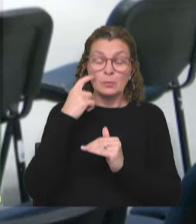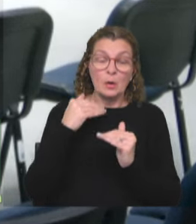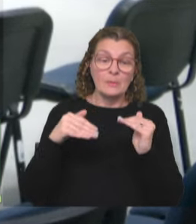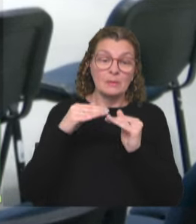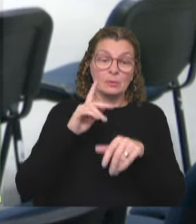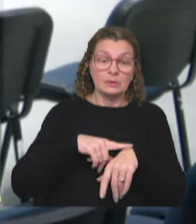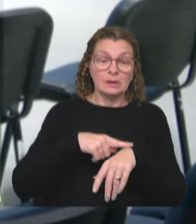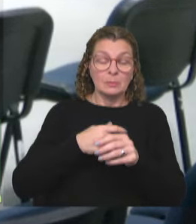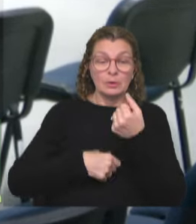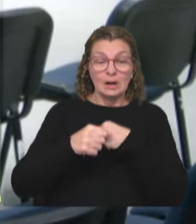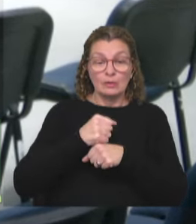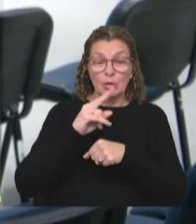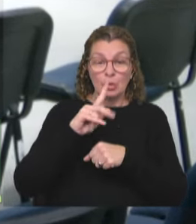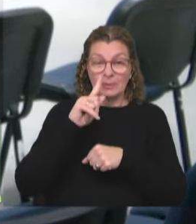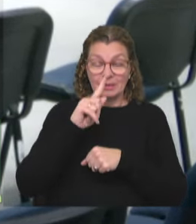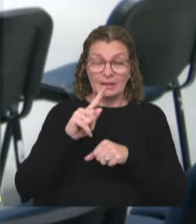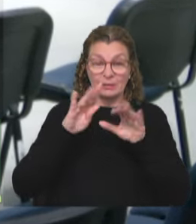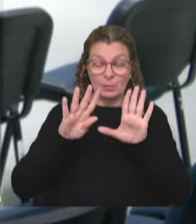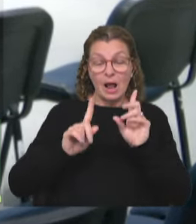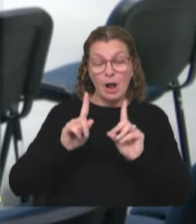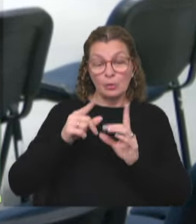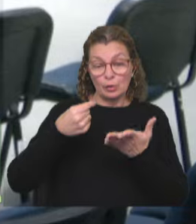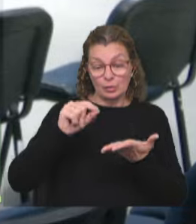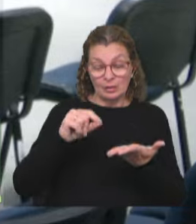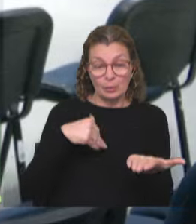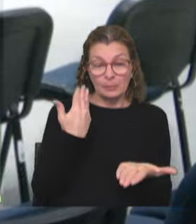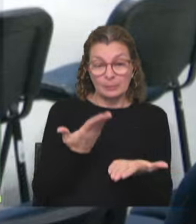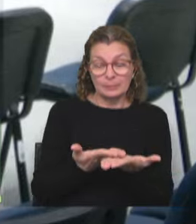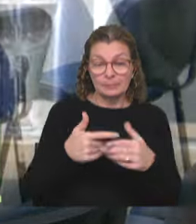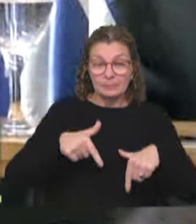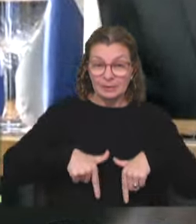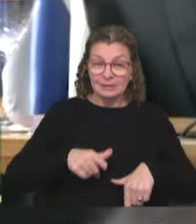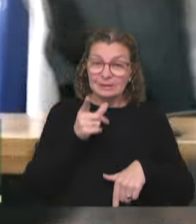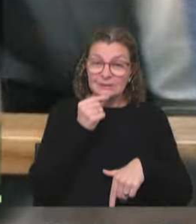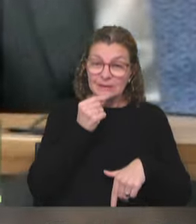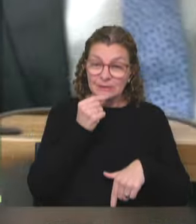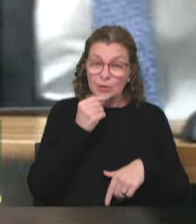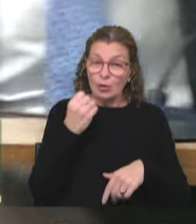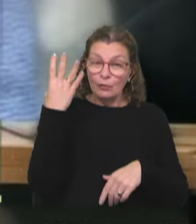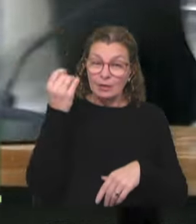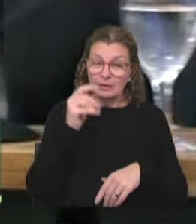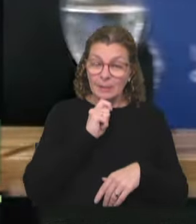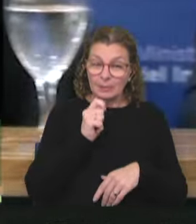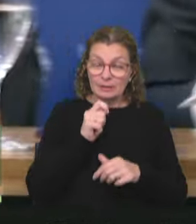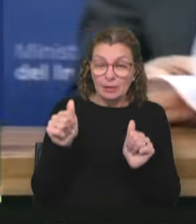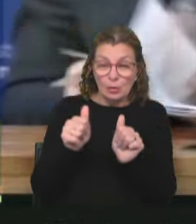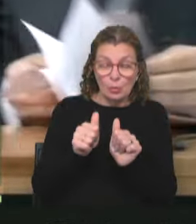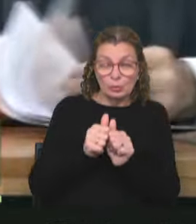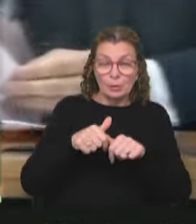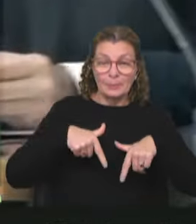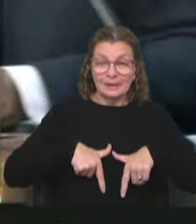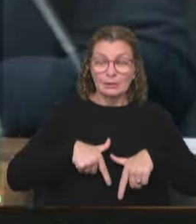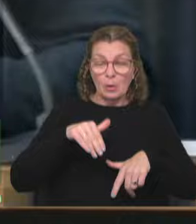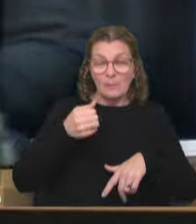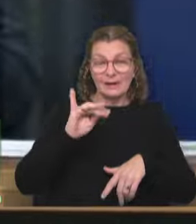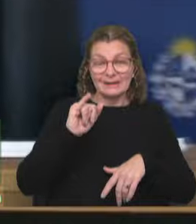de 2019. Estos son algunos de los datos que presentó el Ministerio del Interior hace instantes en conferencia de prensa con Nicolás Martinelli y